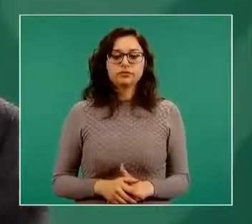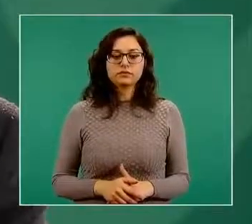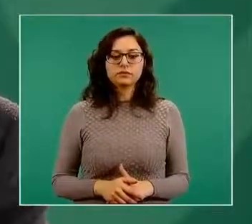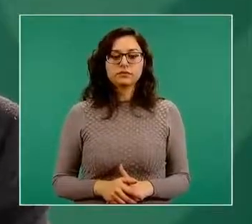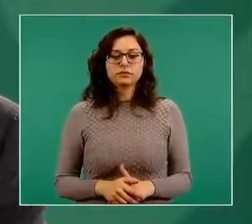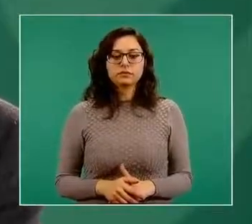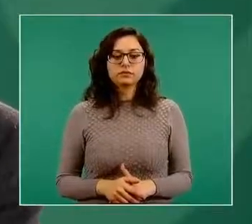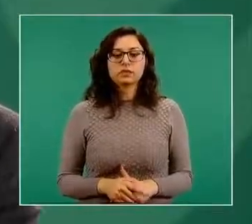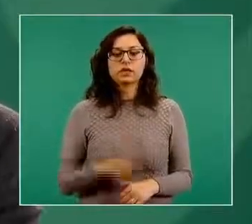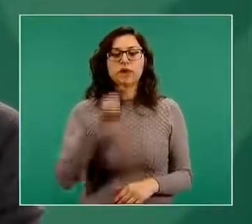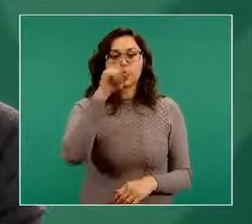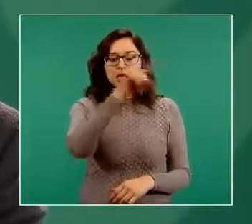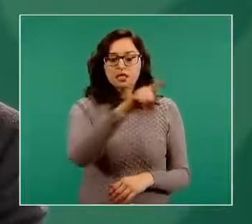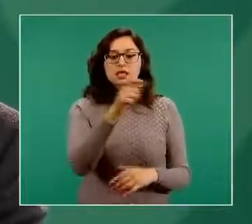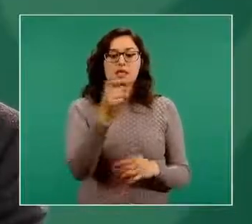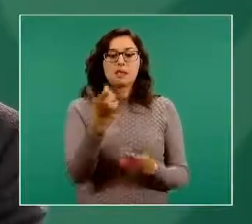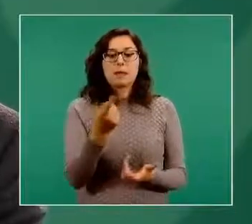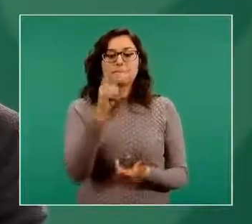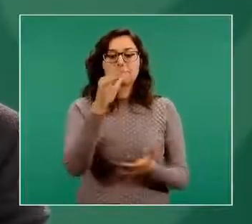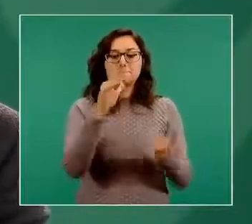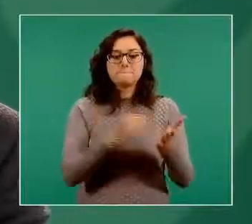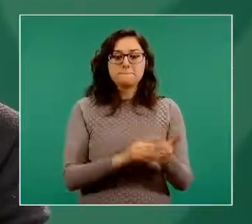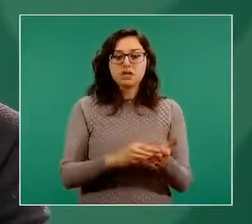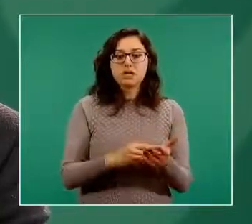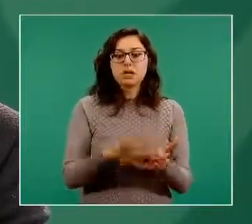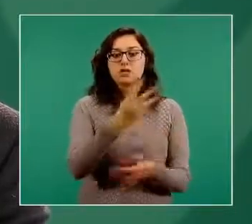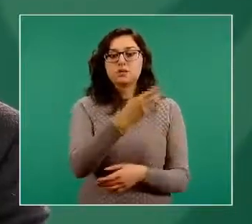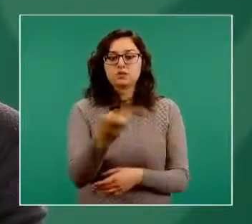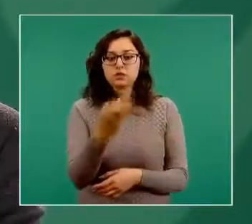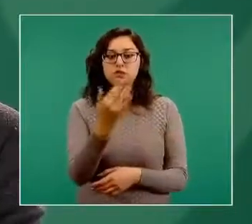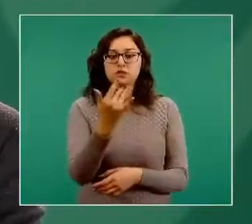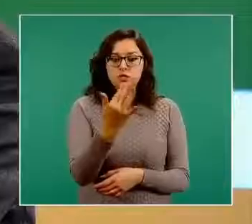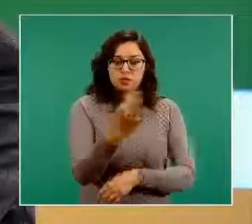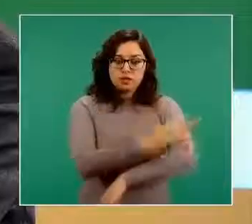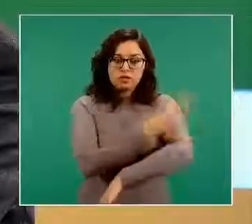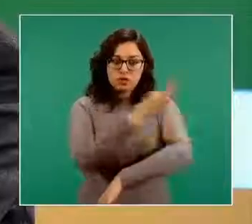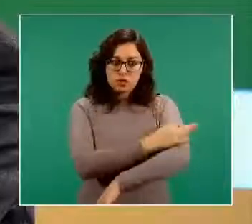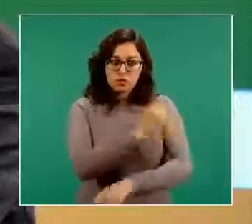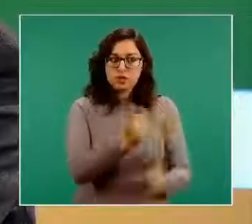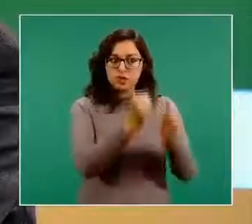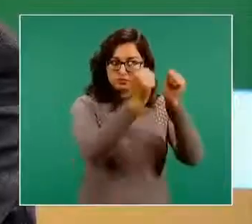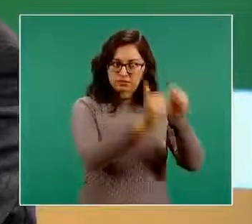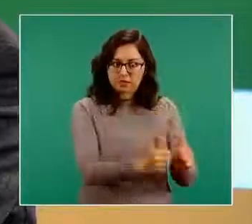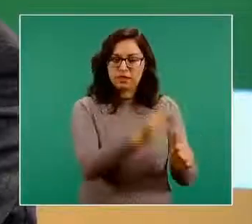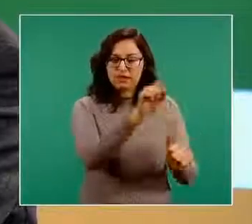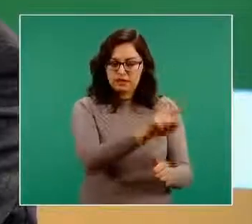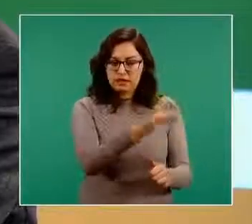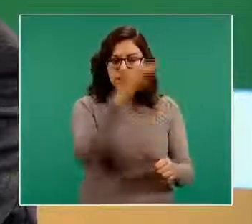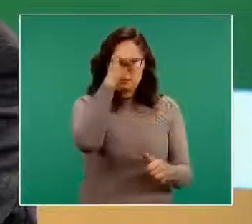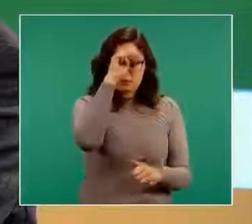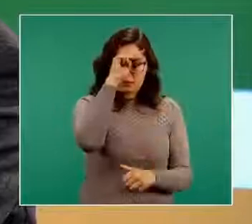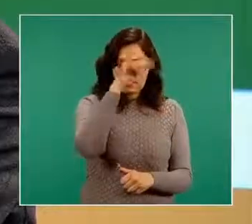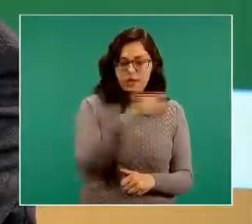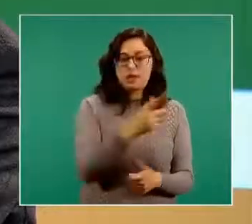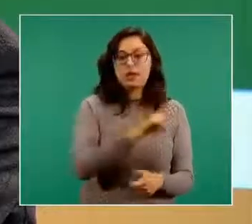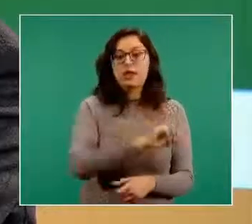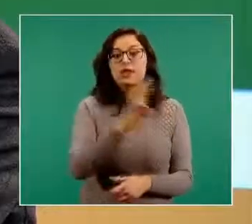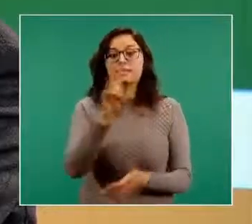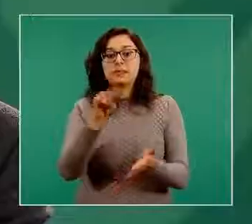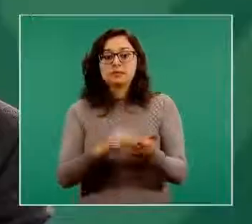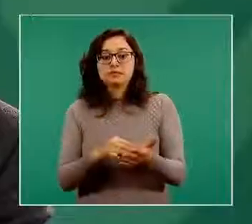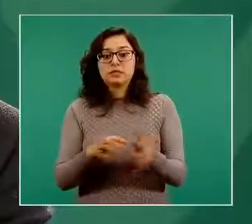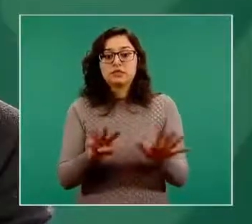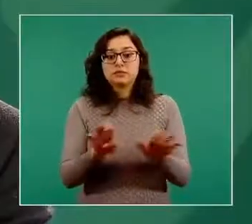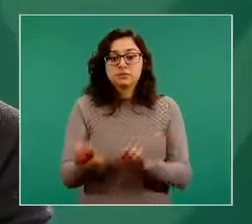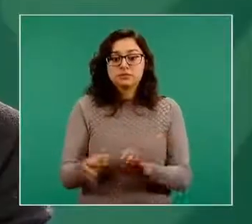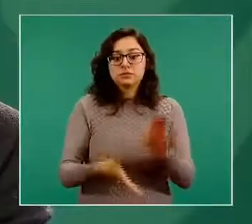conservará en Monterrey 1.950 dosis y 3.900 serán enviadas por vía terrestre